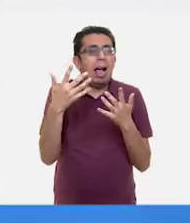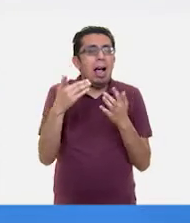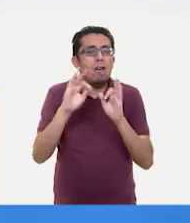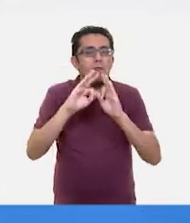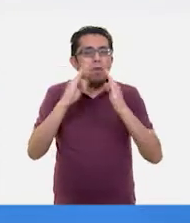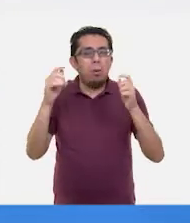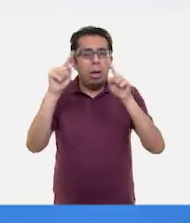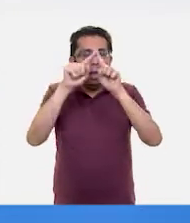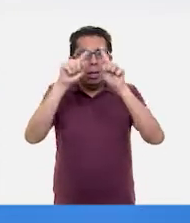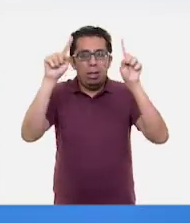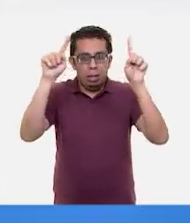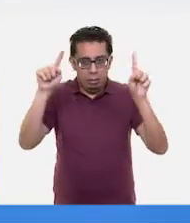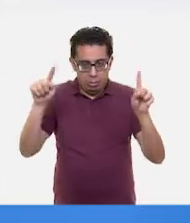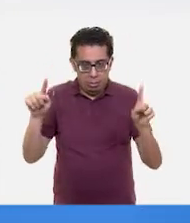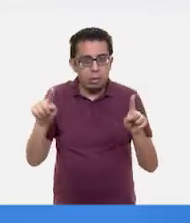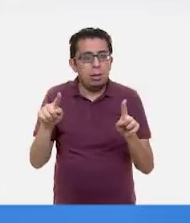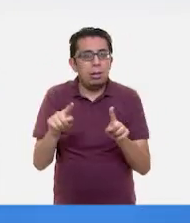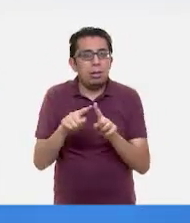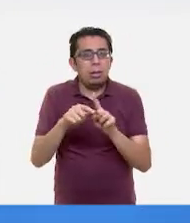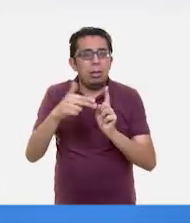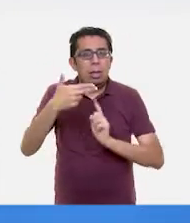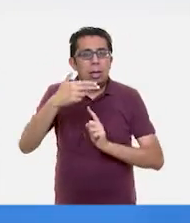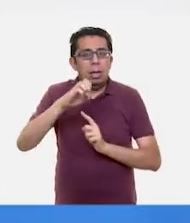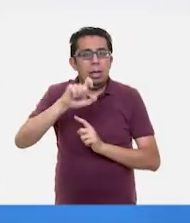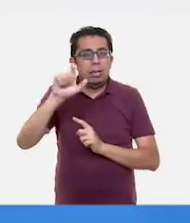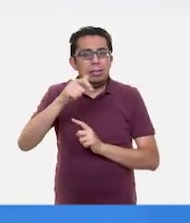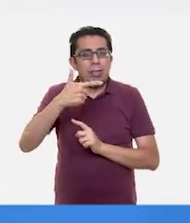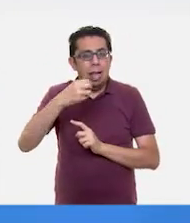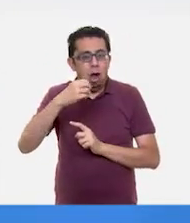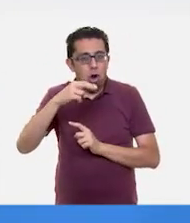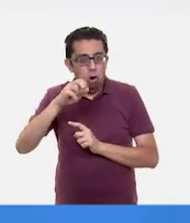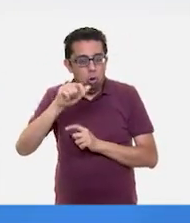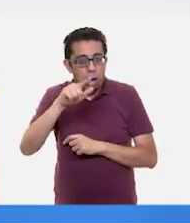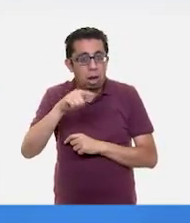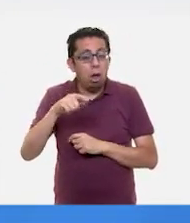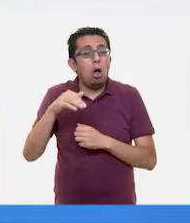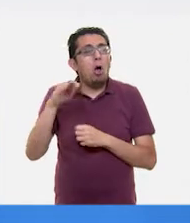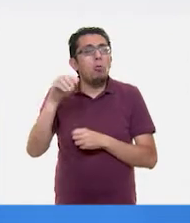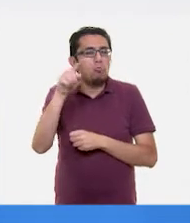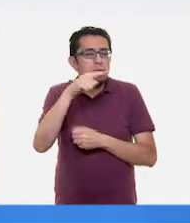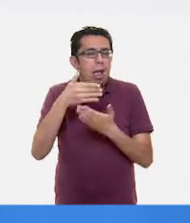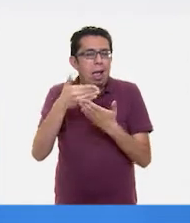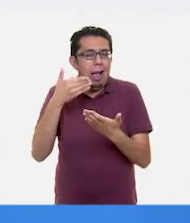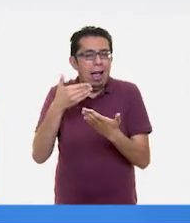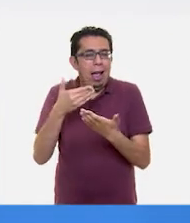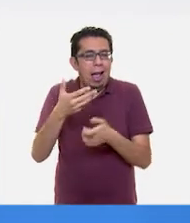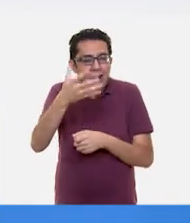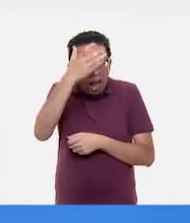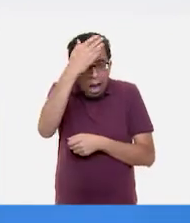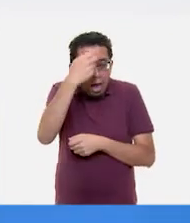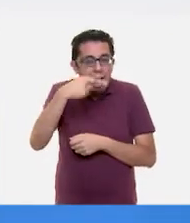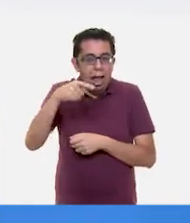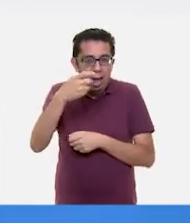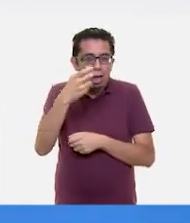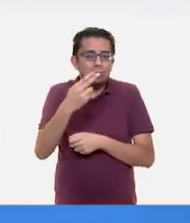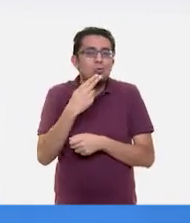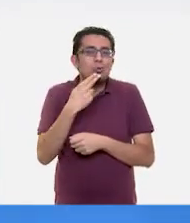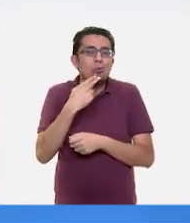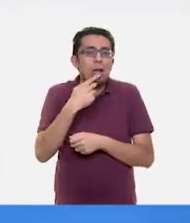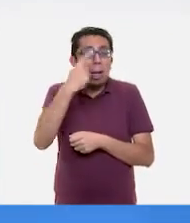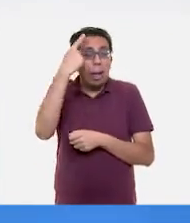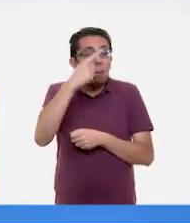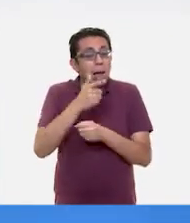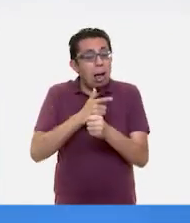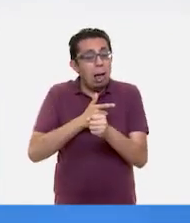texto. Apliquen lo que hoy aprendimos al buscar y encontrar la regularidad o patrón para formar las